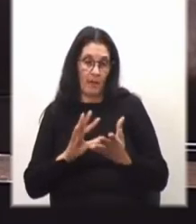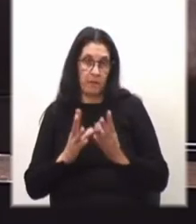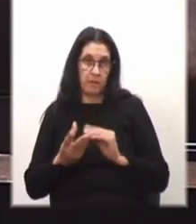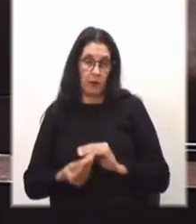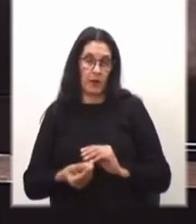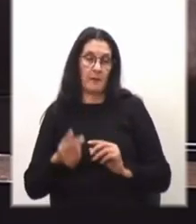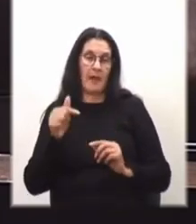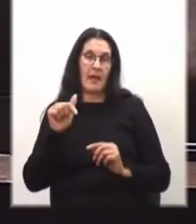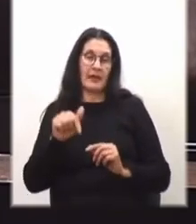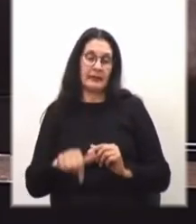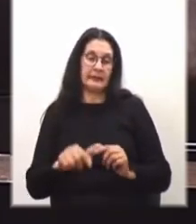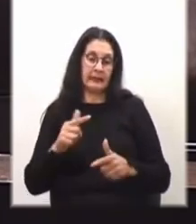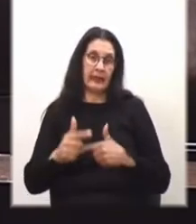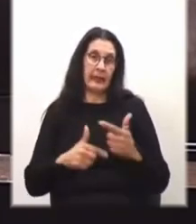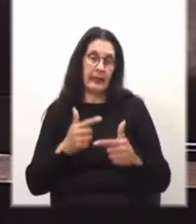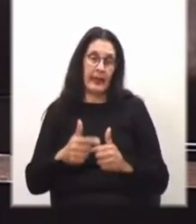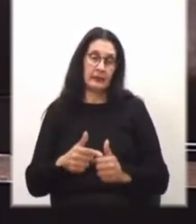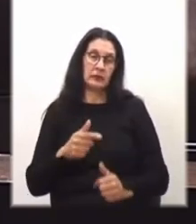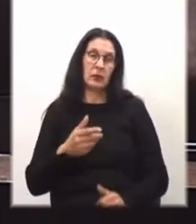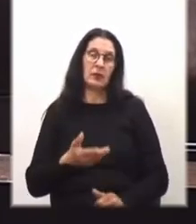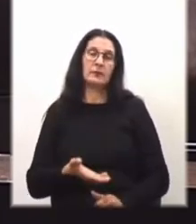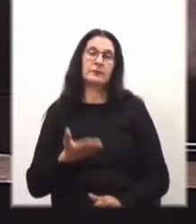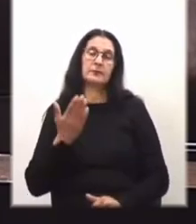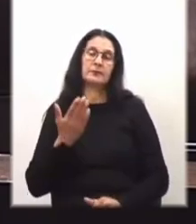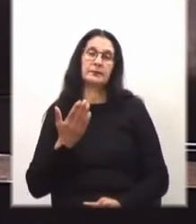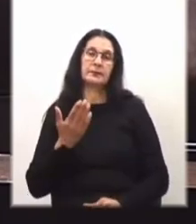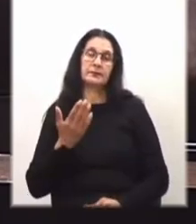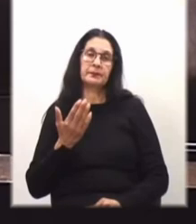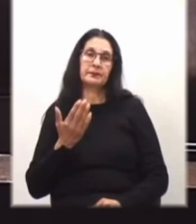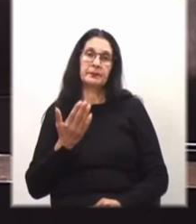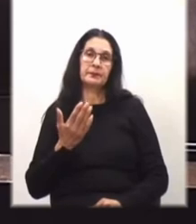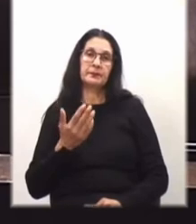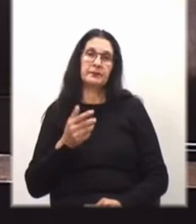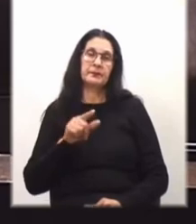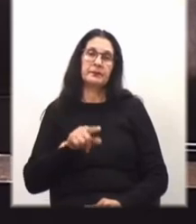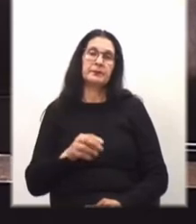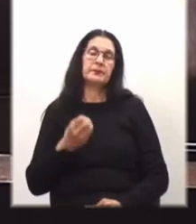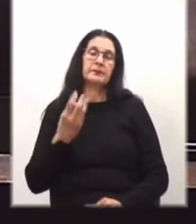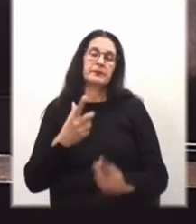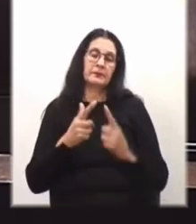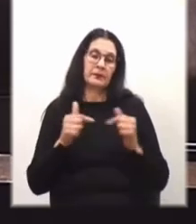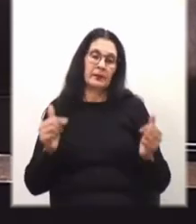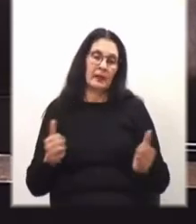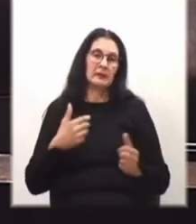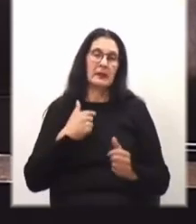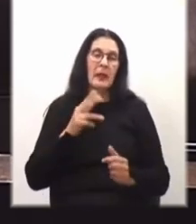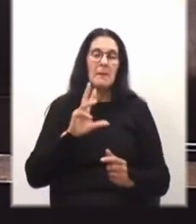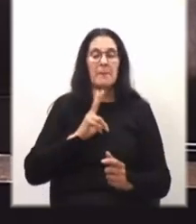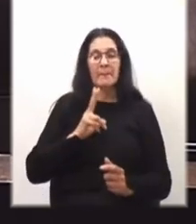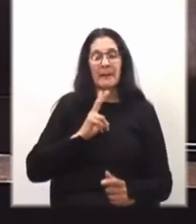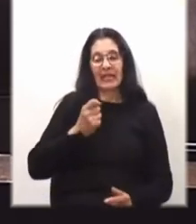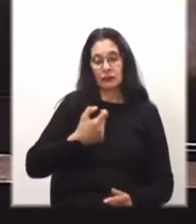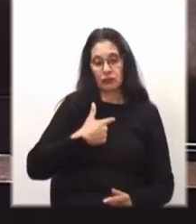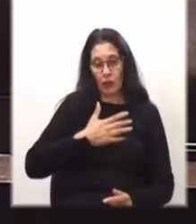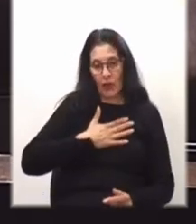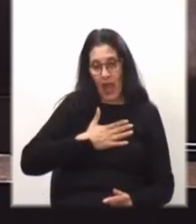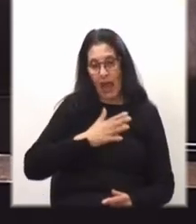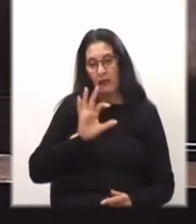esta generación, más allá de las peripecias personales o las opciones